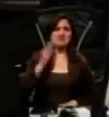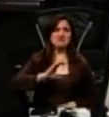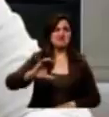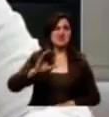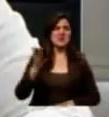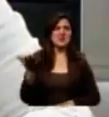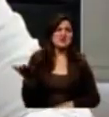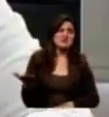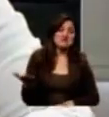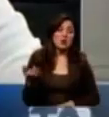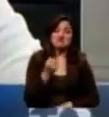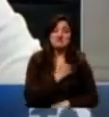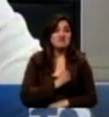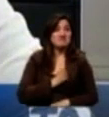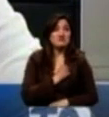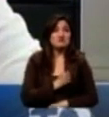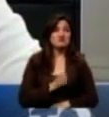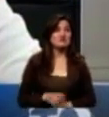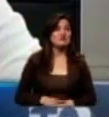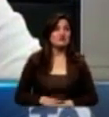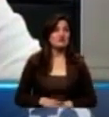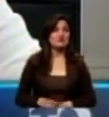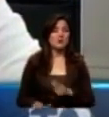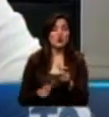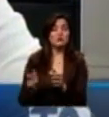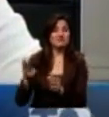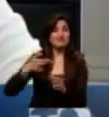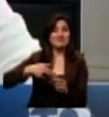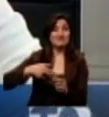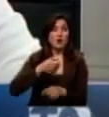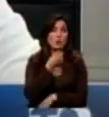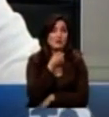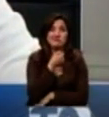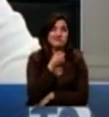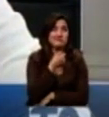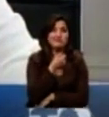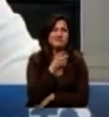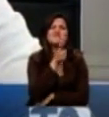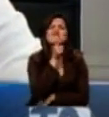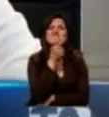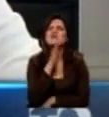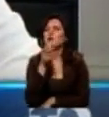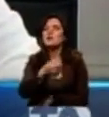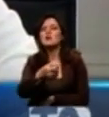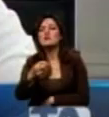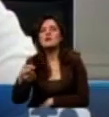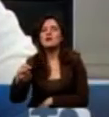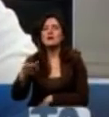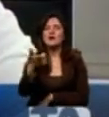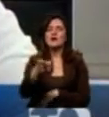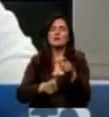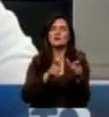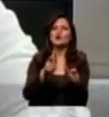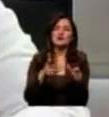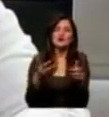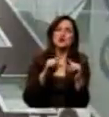críticas. Lamentablemente, el ciudadano de a pie, el que participa, no tiene micrófono. Los pocos que tienen micrófono son los que hacen eco de lo que quieren